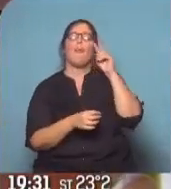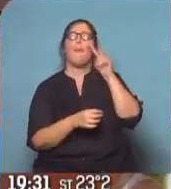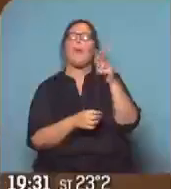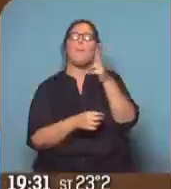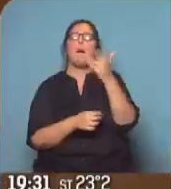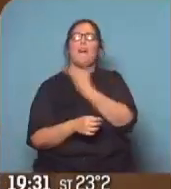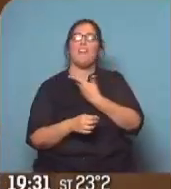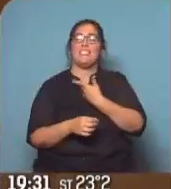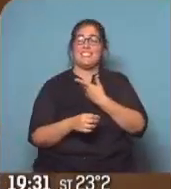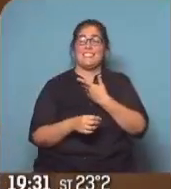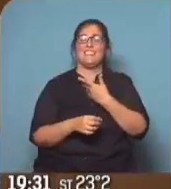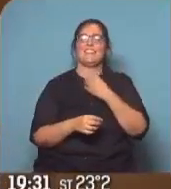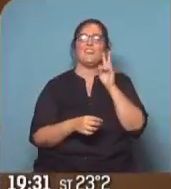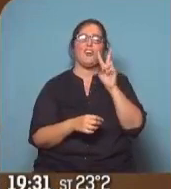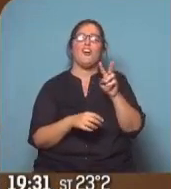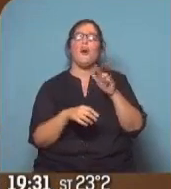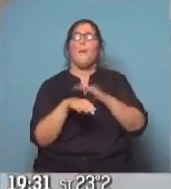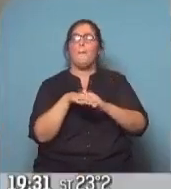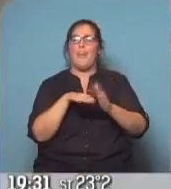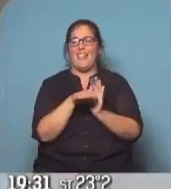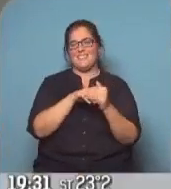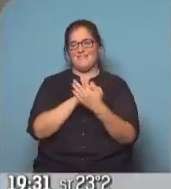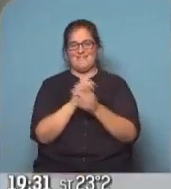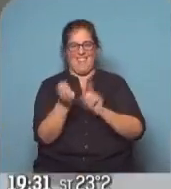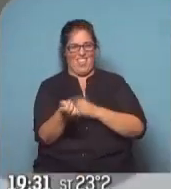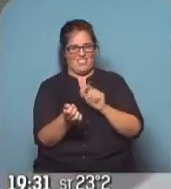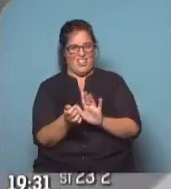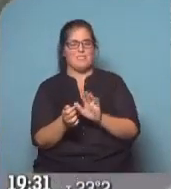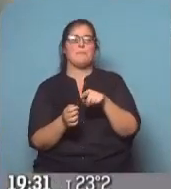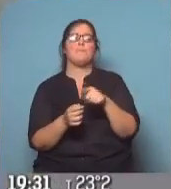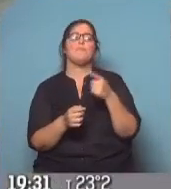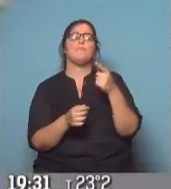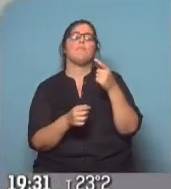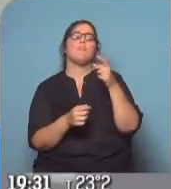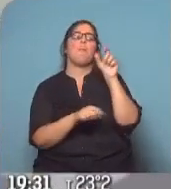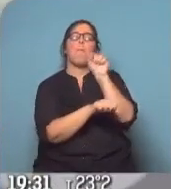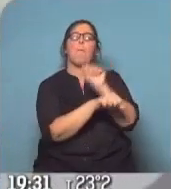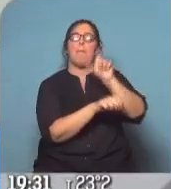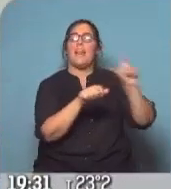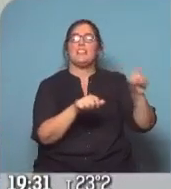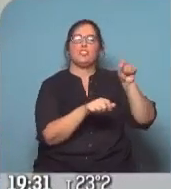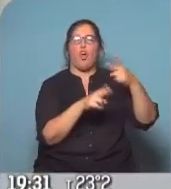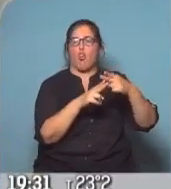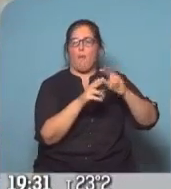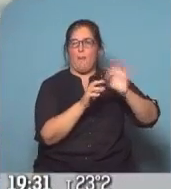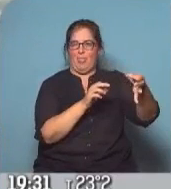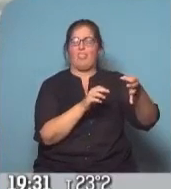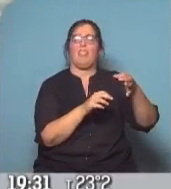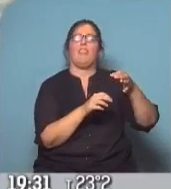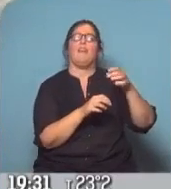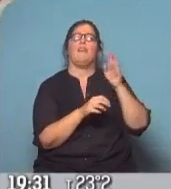el tradicional la baje de los pies en este caso a detenidos a presos en una cárcel cercana a roma si tenemos las imágenes